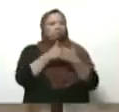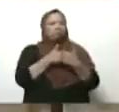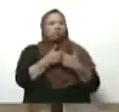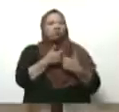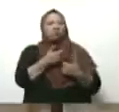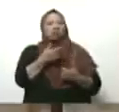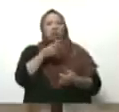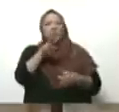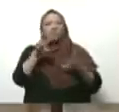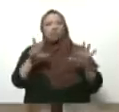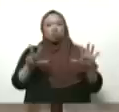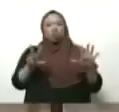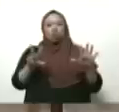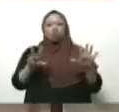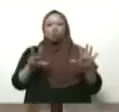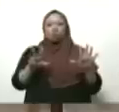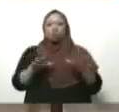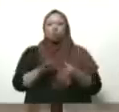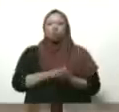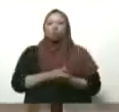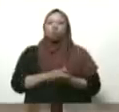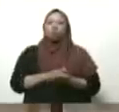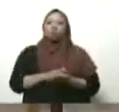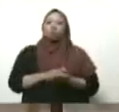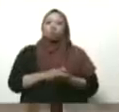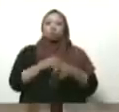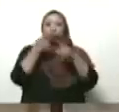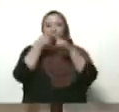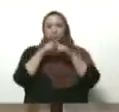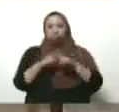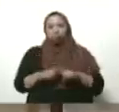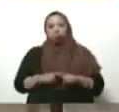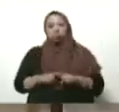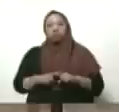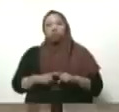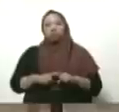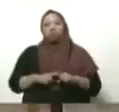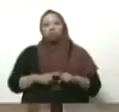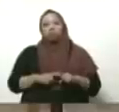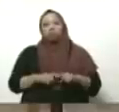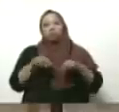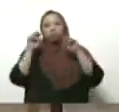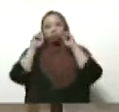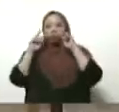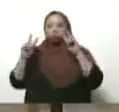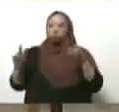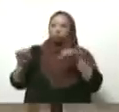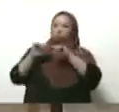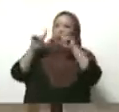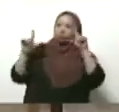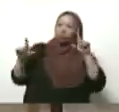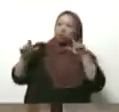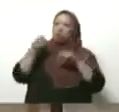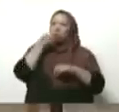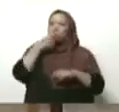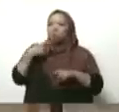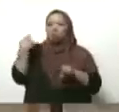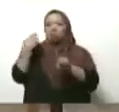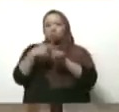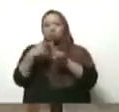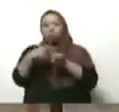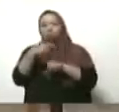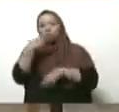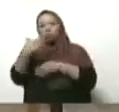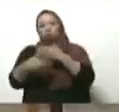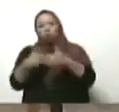en tal sentido vean ustedes toda la sala el aluvión de cosas positivas que